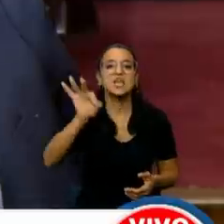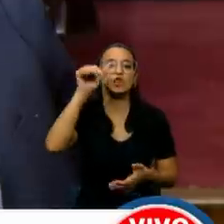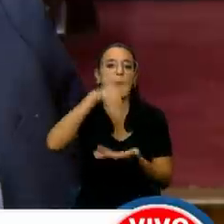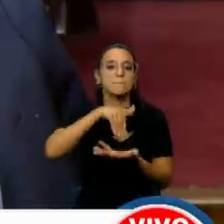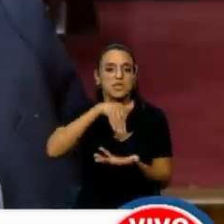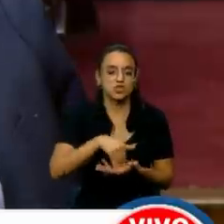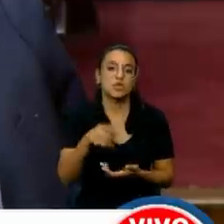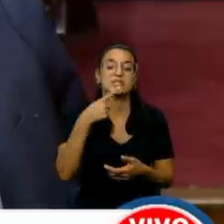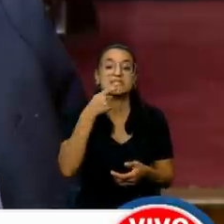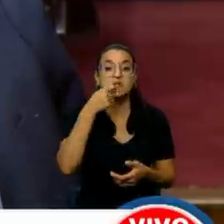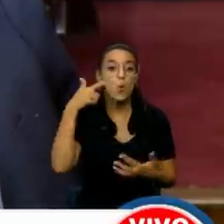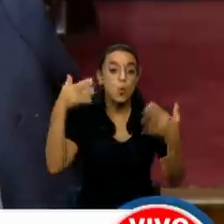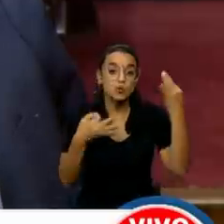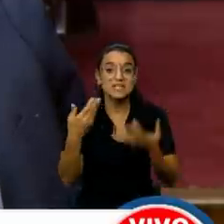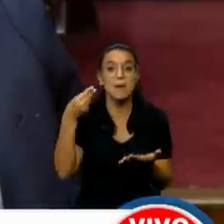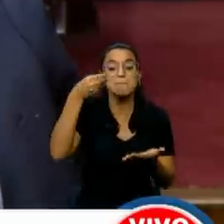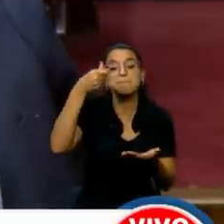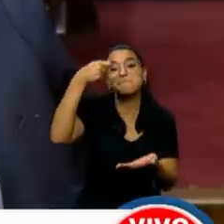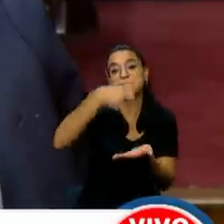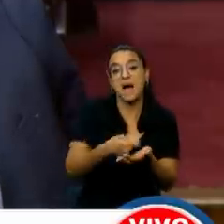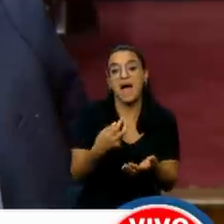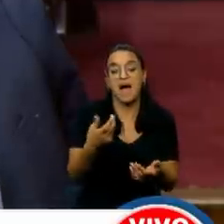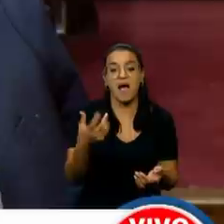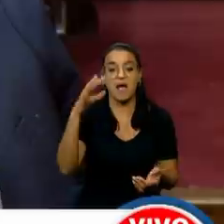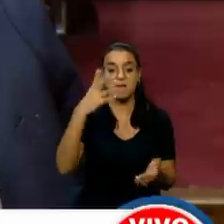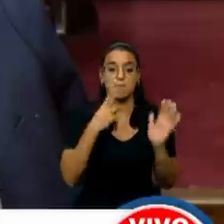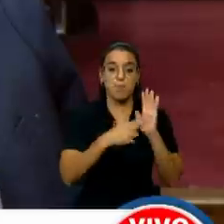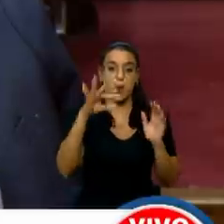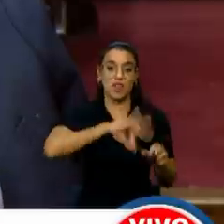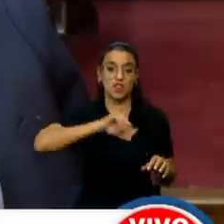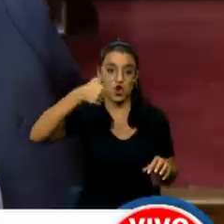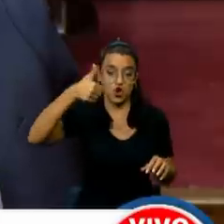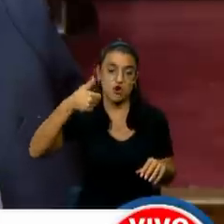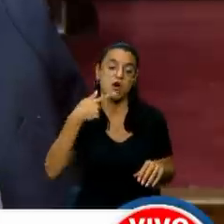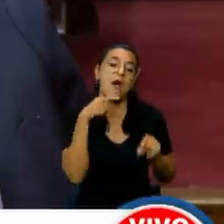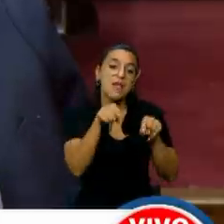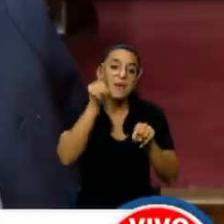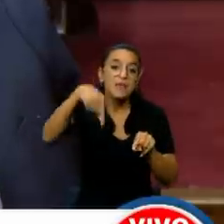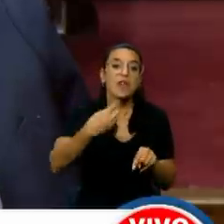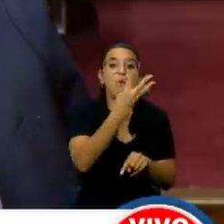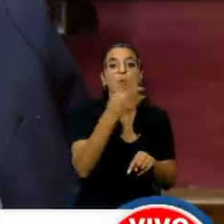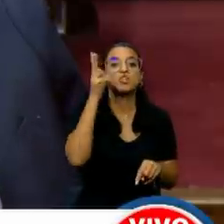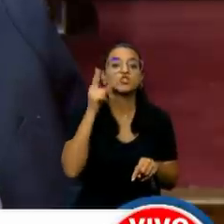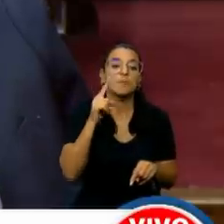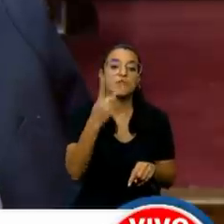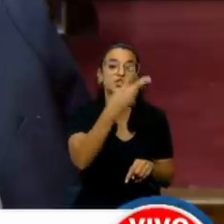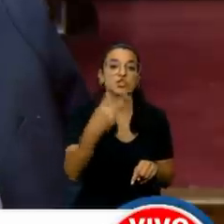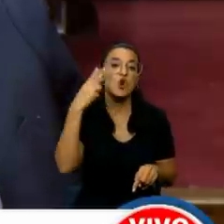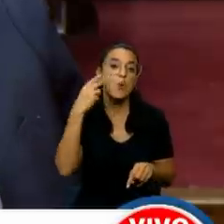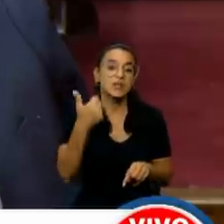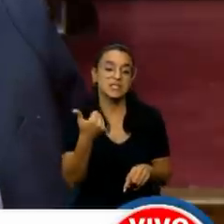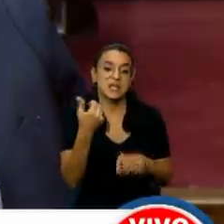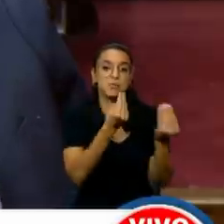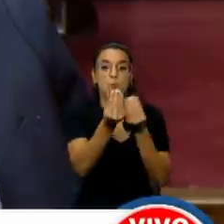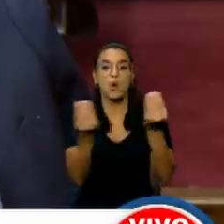si la justicia pagará ganancias se podrían generar en este sentido 48 mil 296